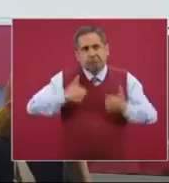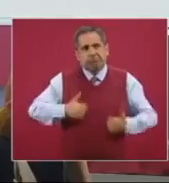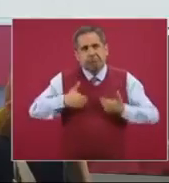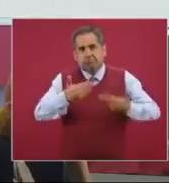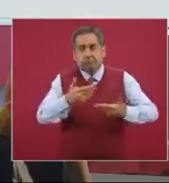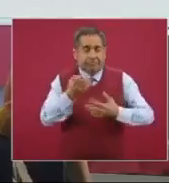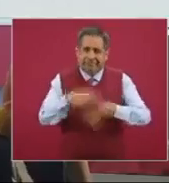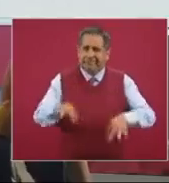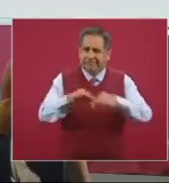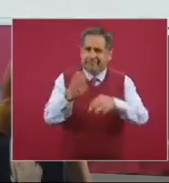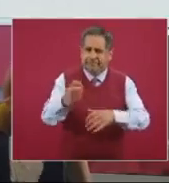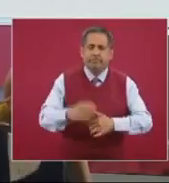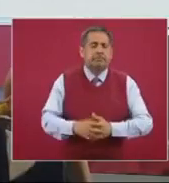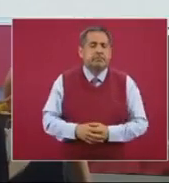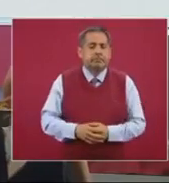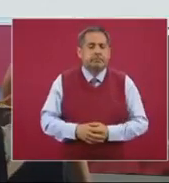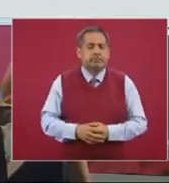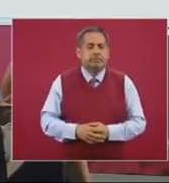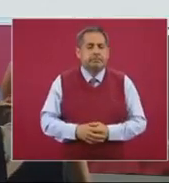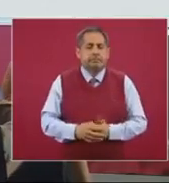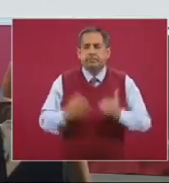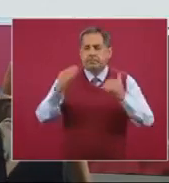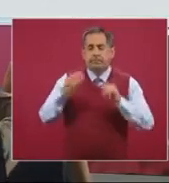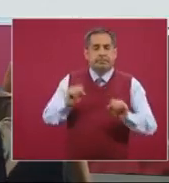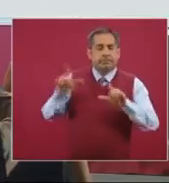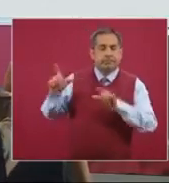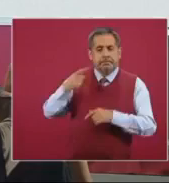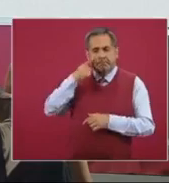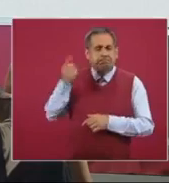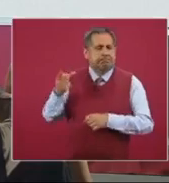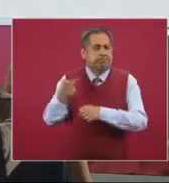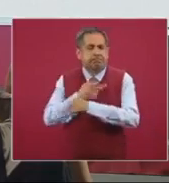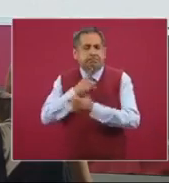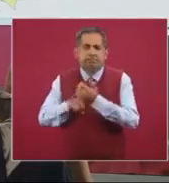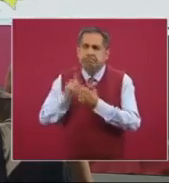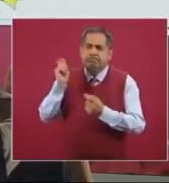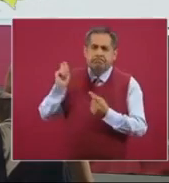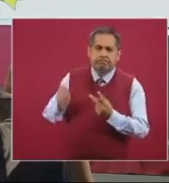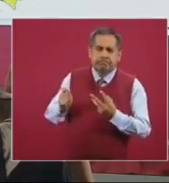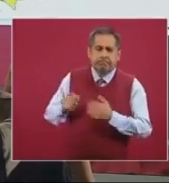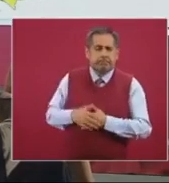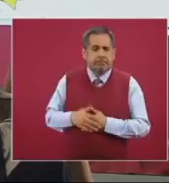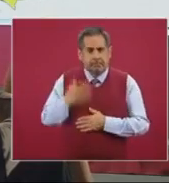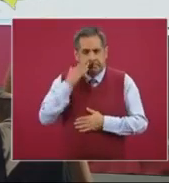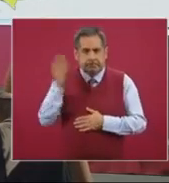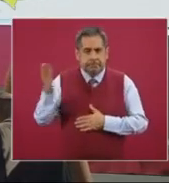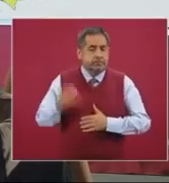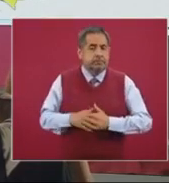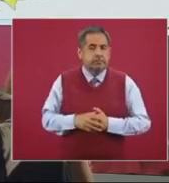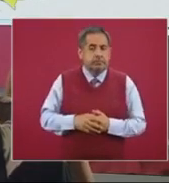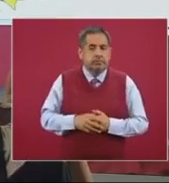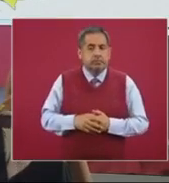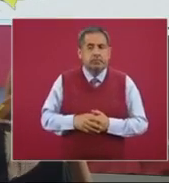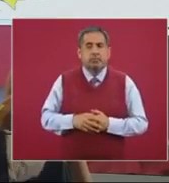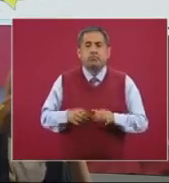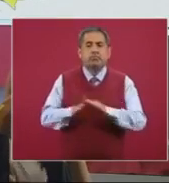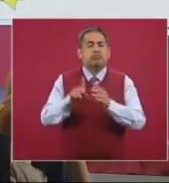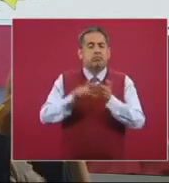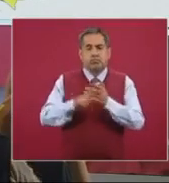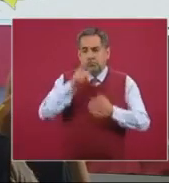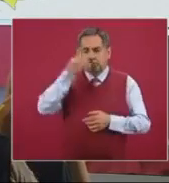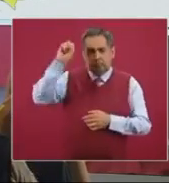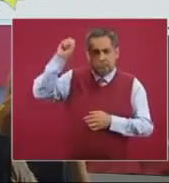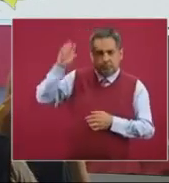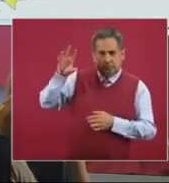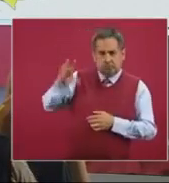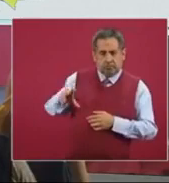Importantísimo. Vamos a pasar al componente técnico. Si me pasa la siguiente, este es el semáforo de riesgo COVID. Recuerden